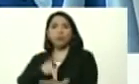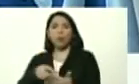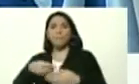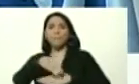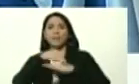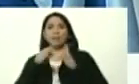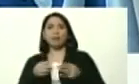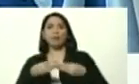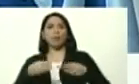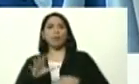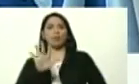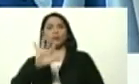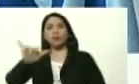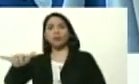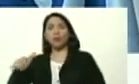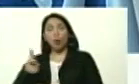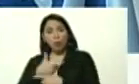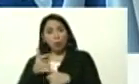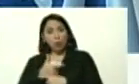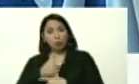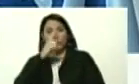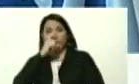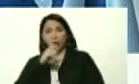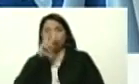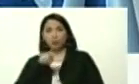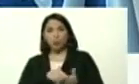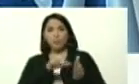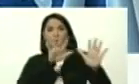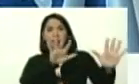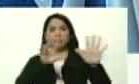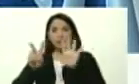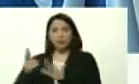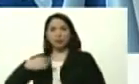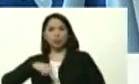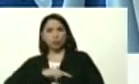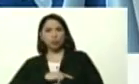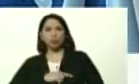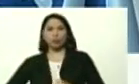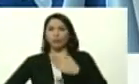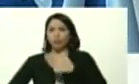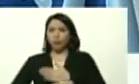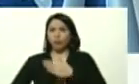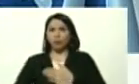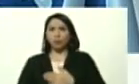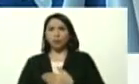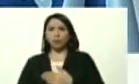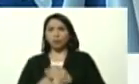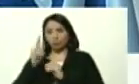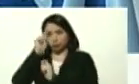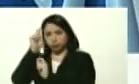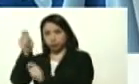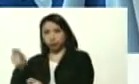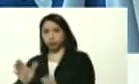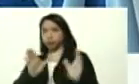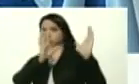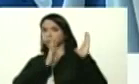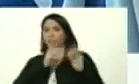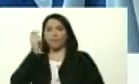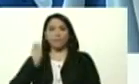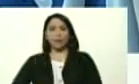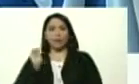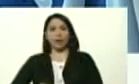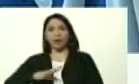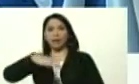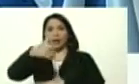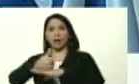Ministerio Público el 5 de agosto del año 2017, cuando fuimos designados en el cargo de Fiscal General de la República por la